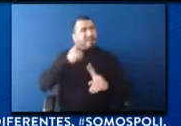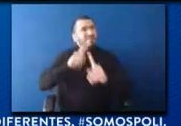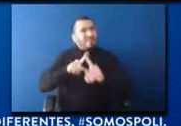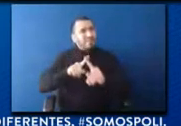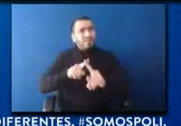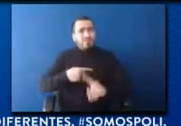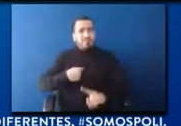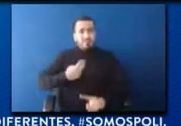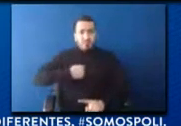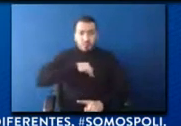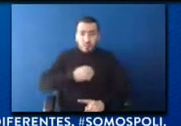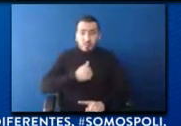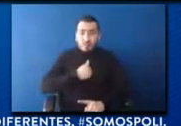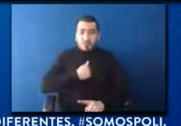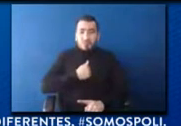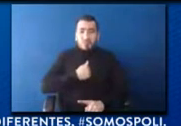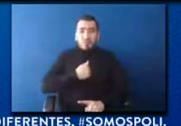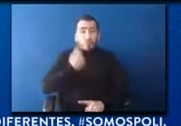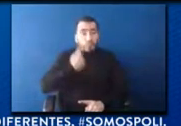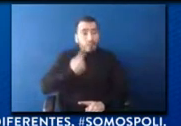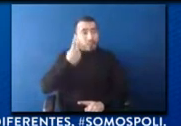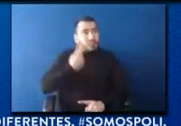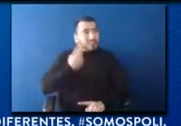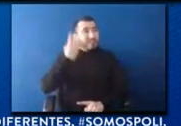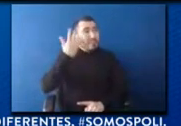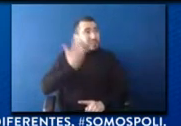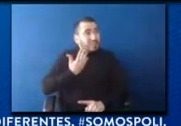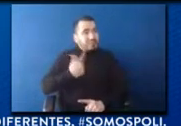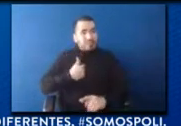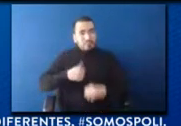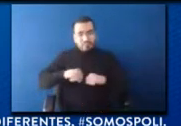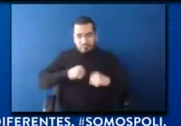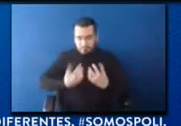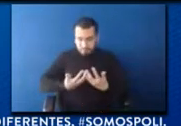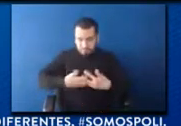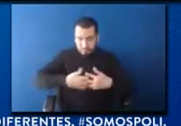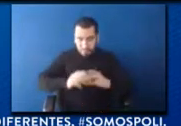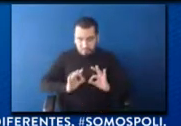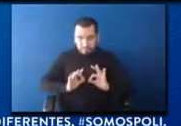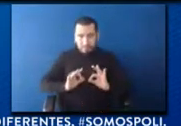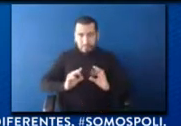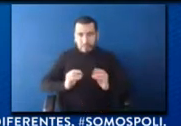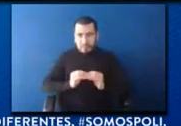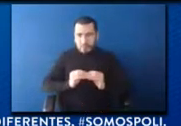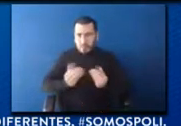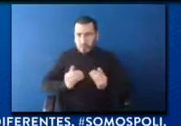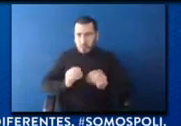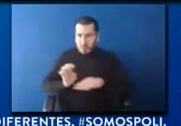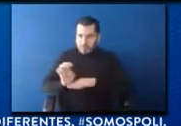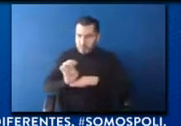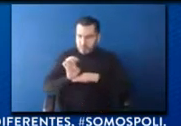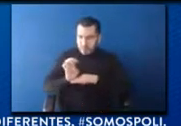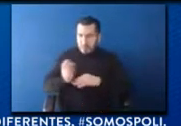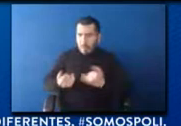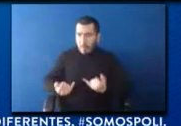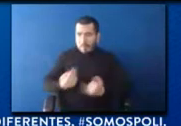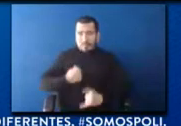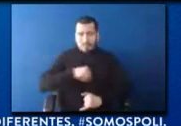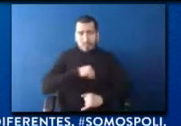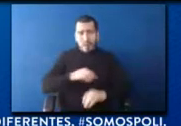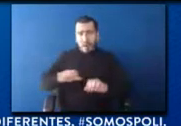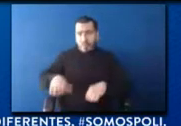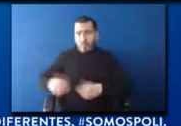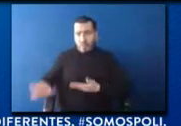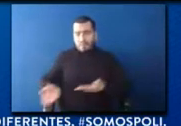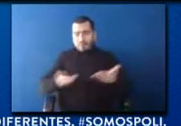el funcionamiento normal de nuestra interacción. Entidades como, por ejemplo, las que hemos venido autorizando recientemente